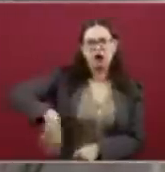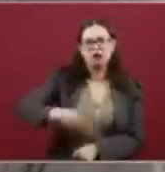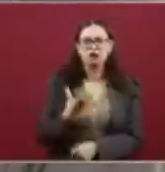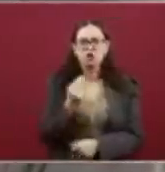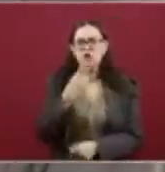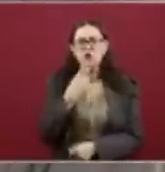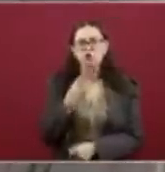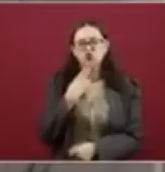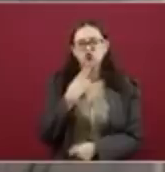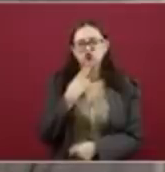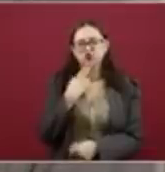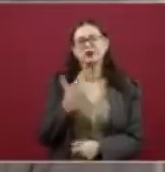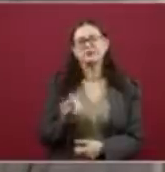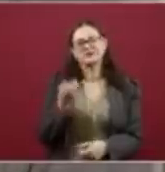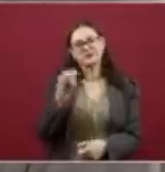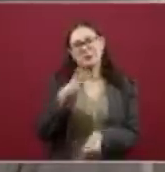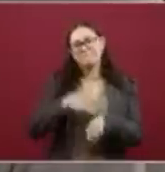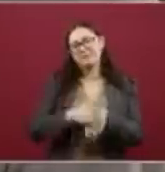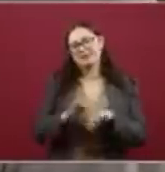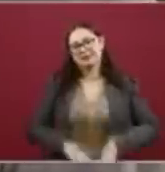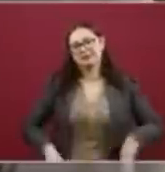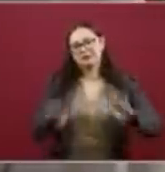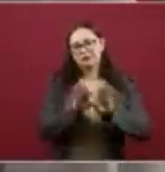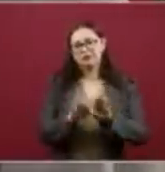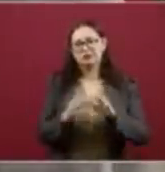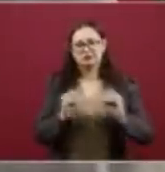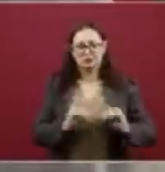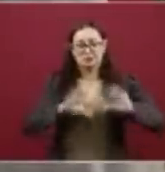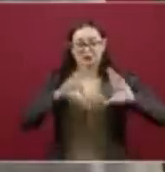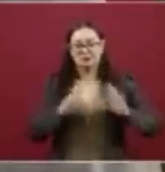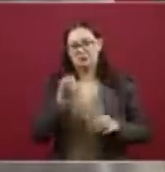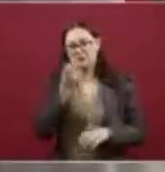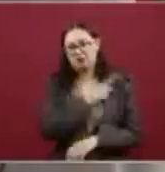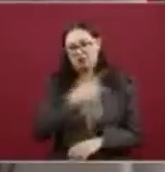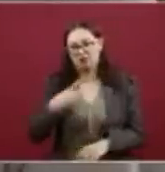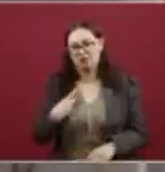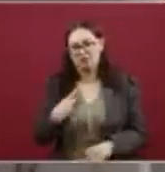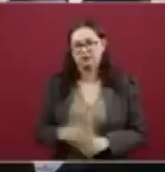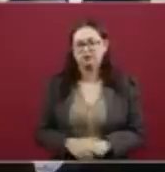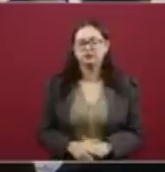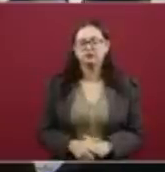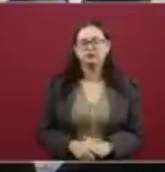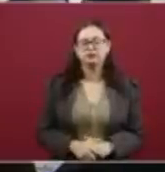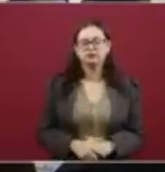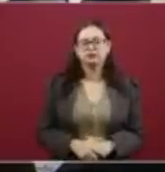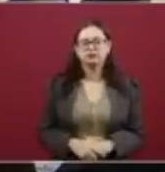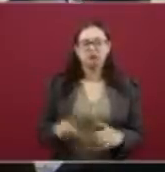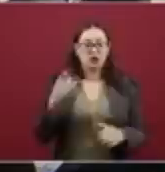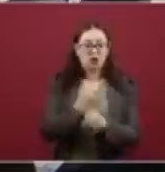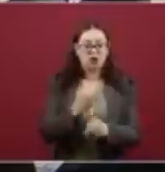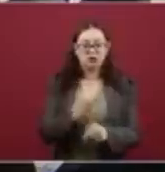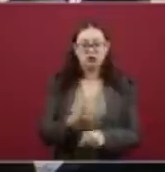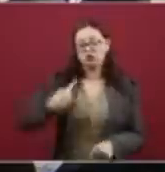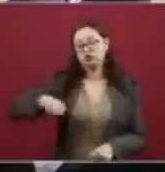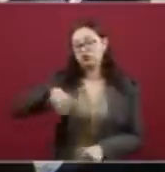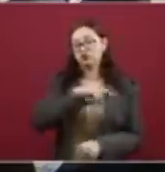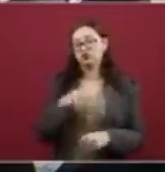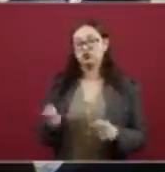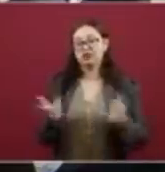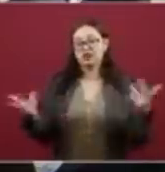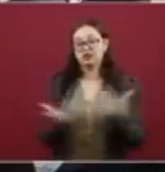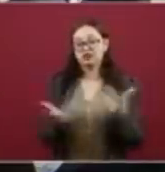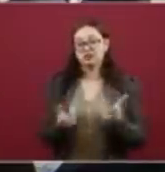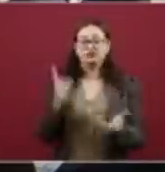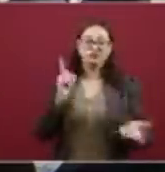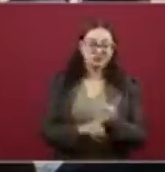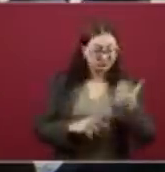que tienen la mayor implantación dentro del mecanismo. ¿Qué estamos haciendo en estos momentos en la revisión general